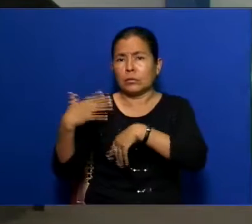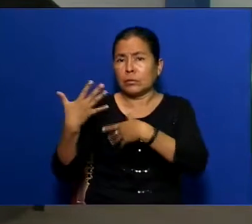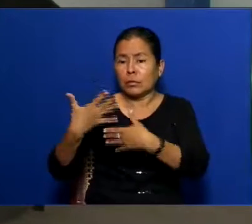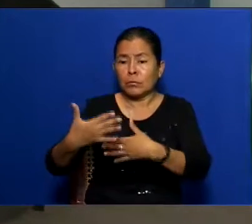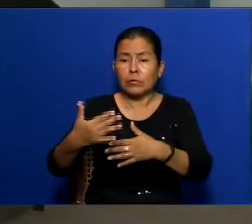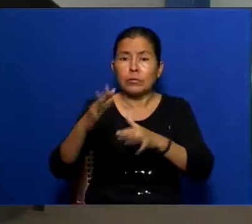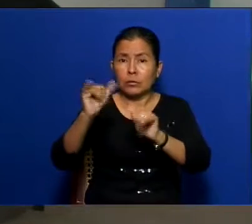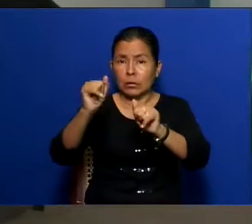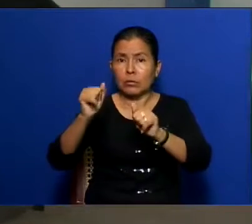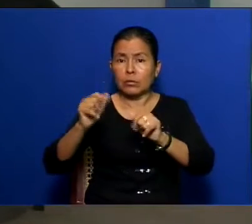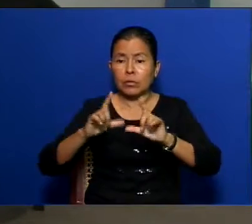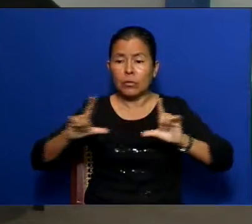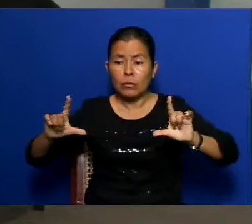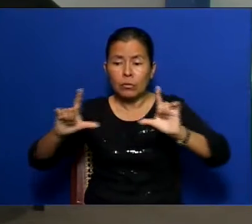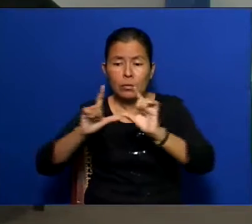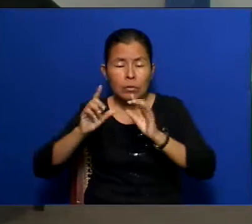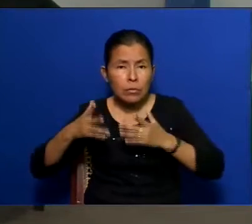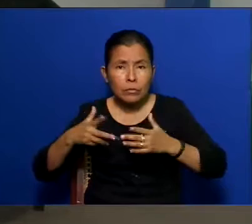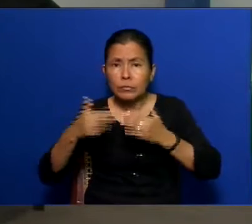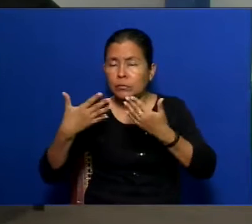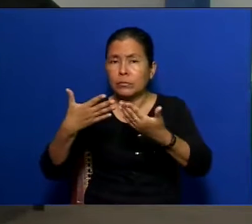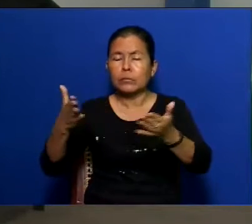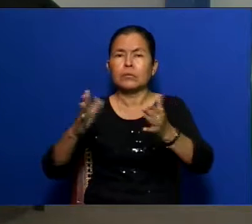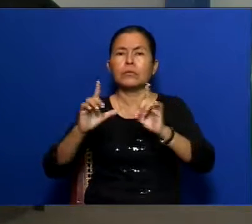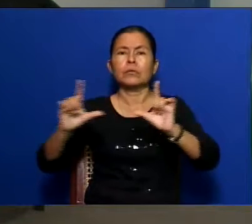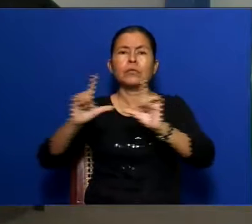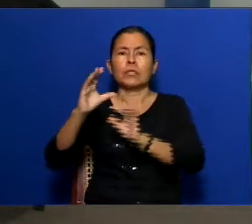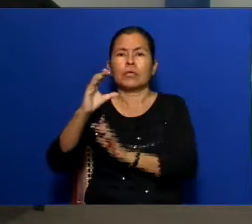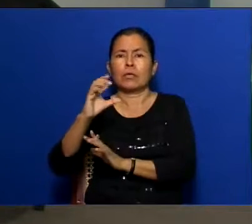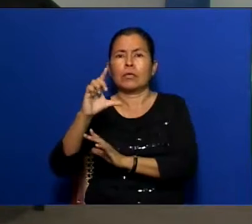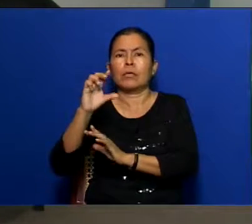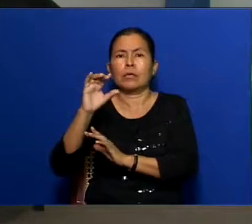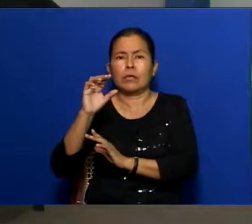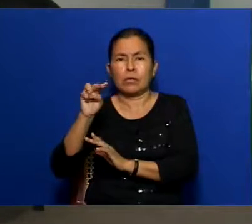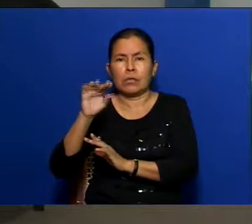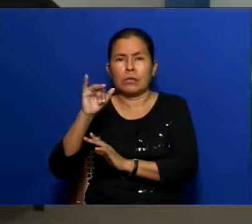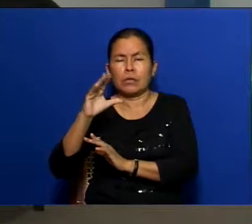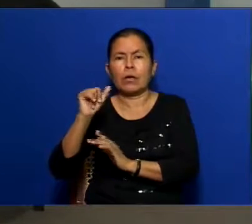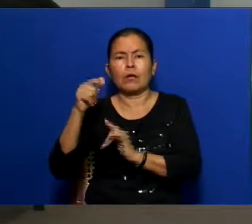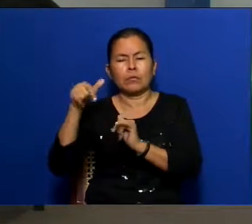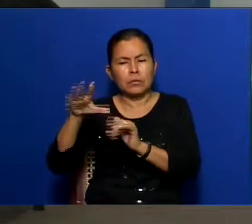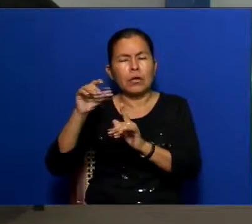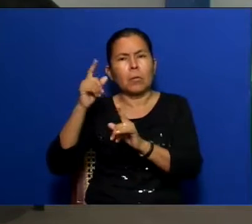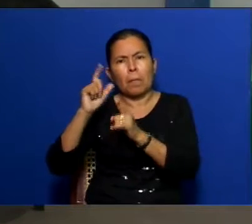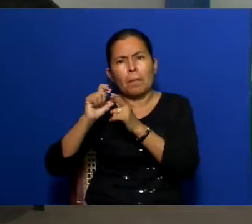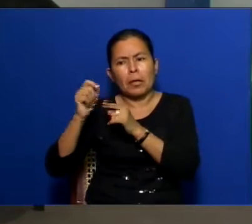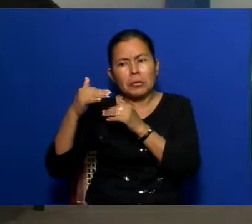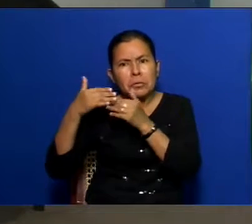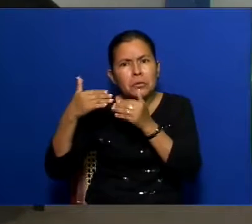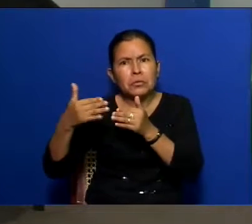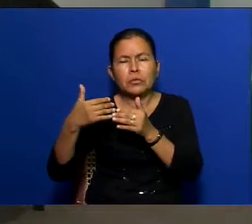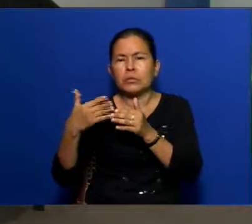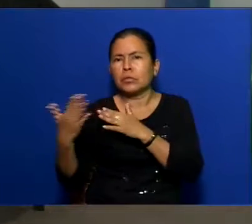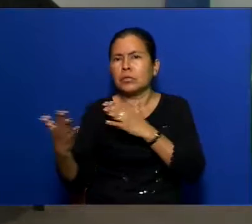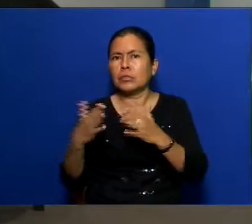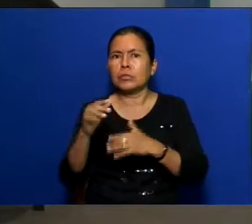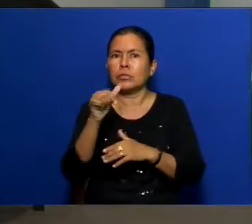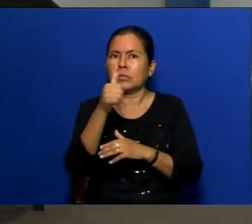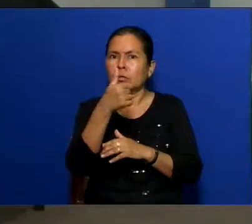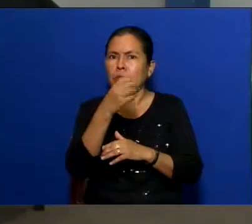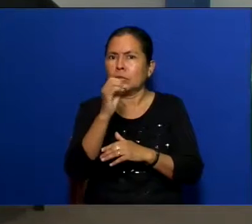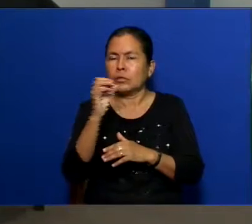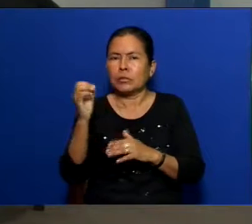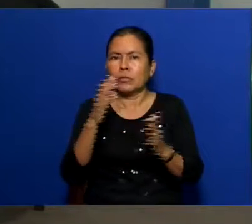estar funcionando la clínica, que es aproximadamente un mes, hemos atendido entre unos 600